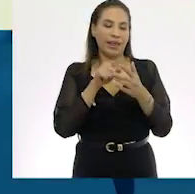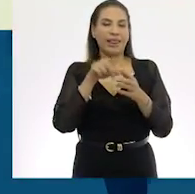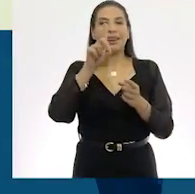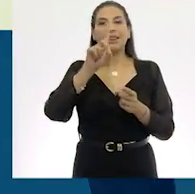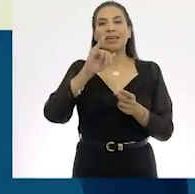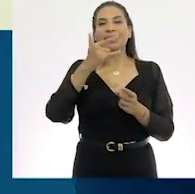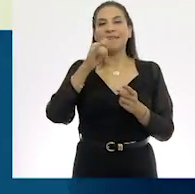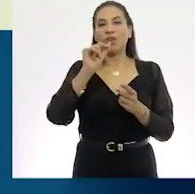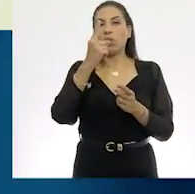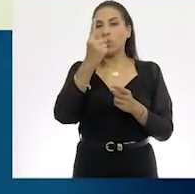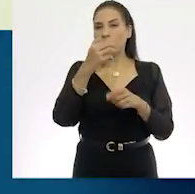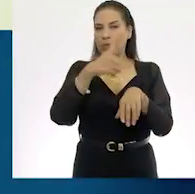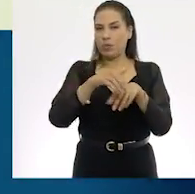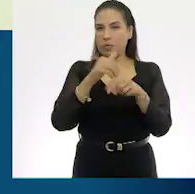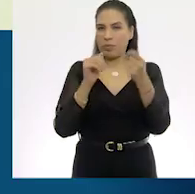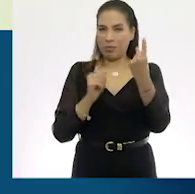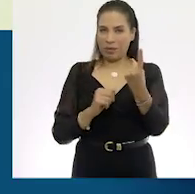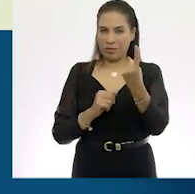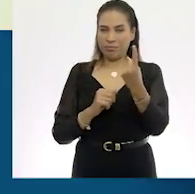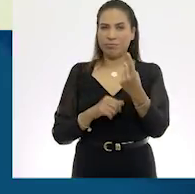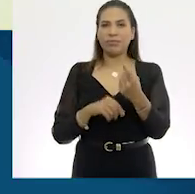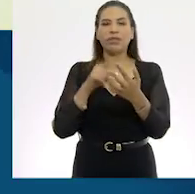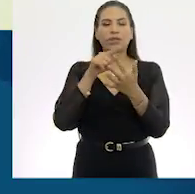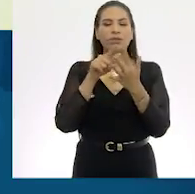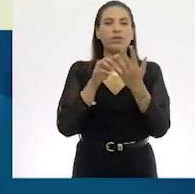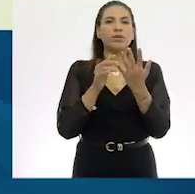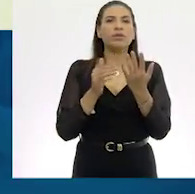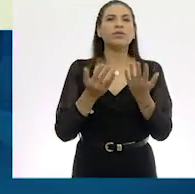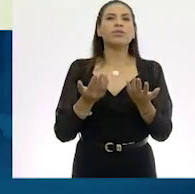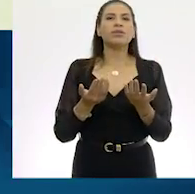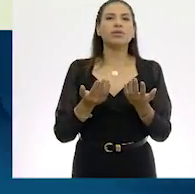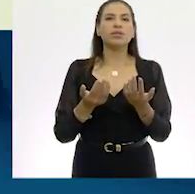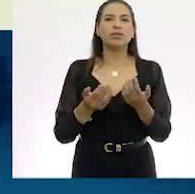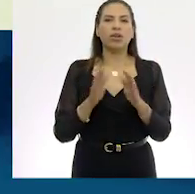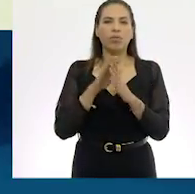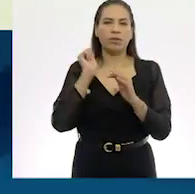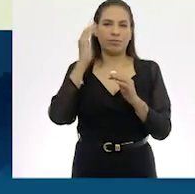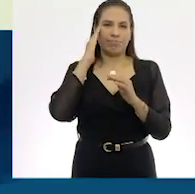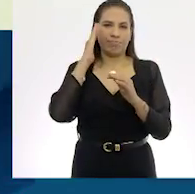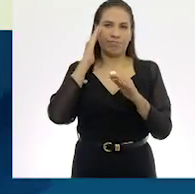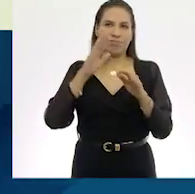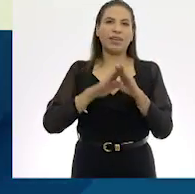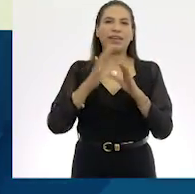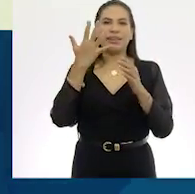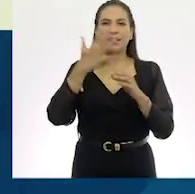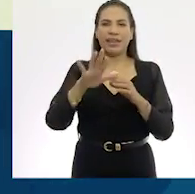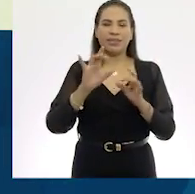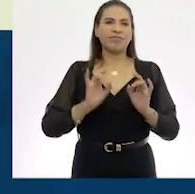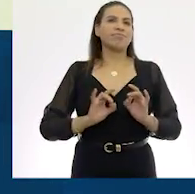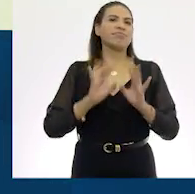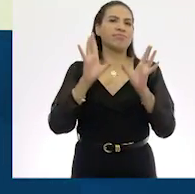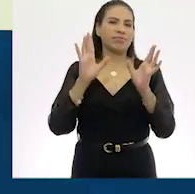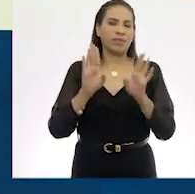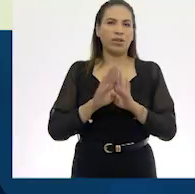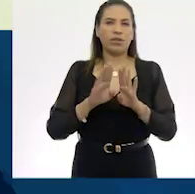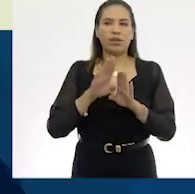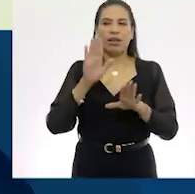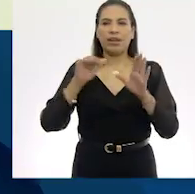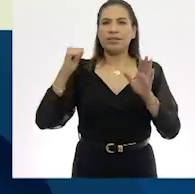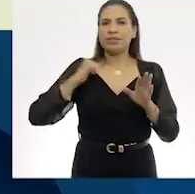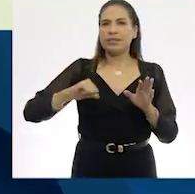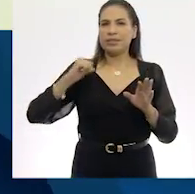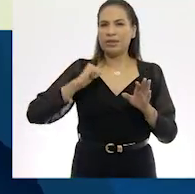para referirnos a un número. Contamos en base 10. Accidente biológico. Culturas